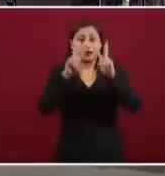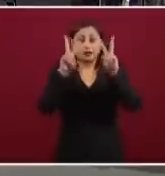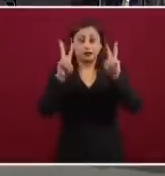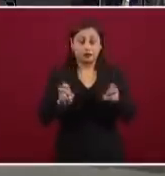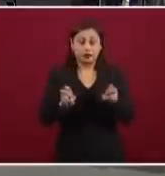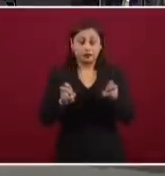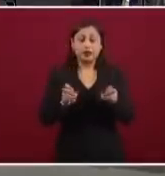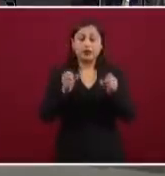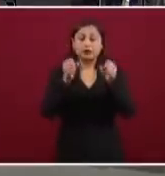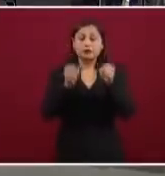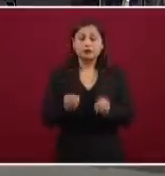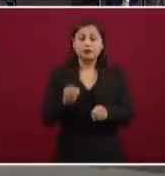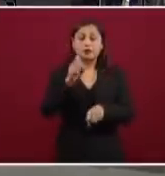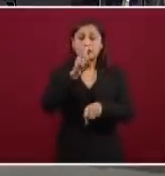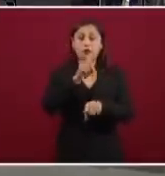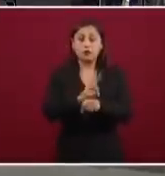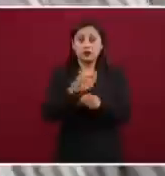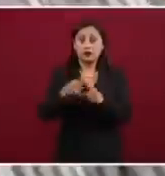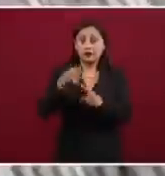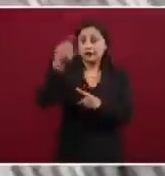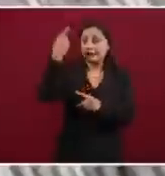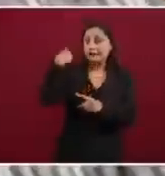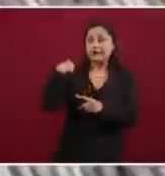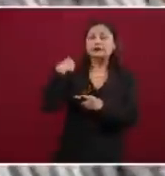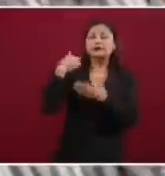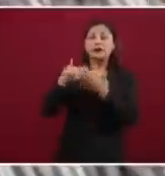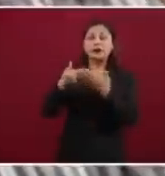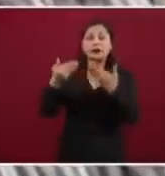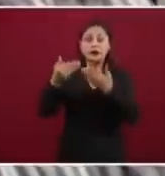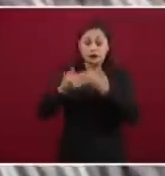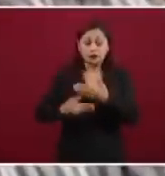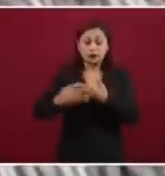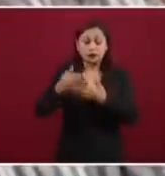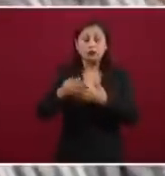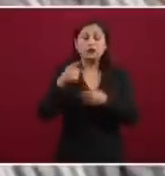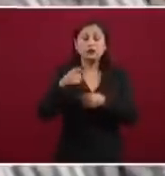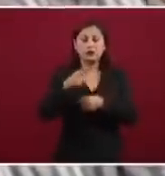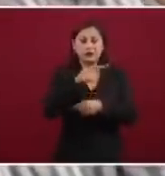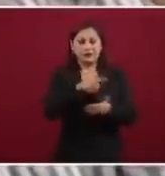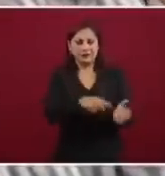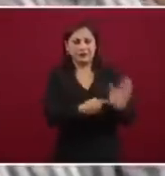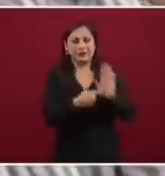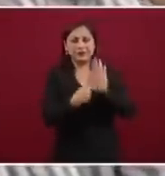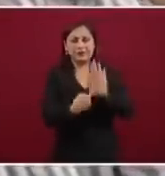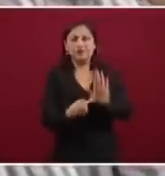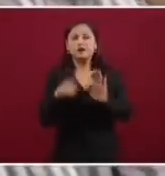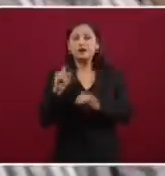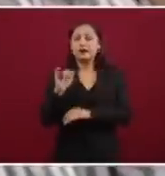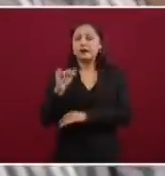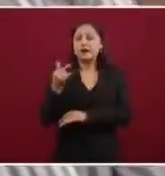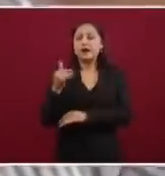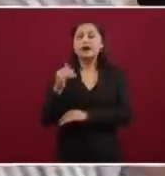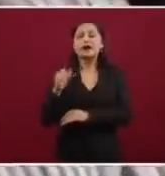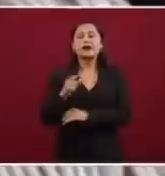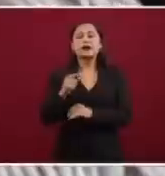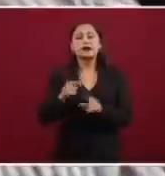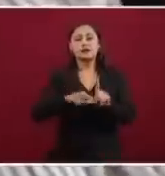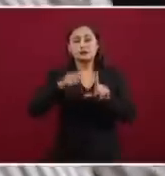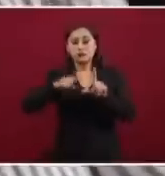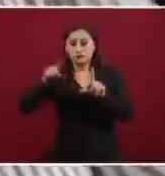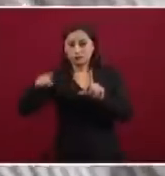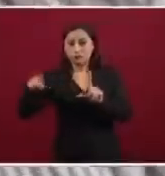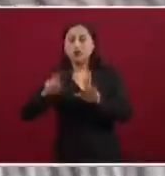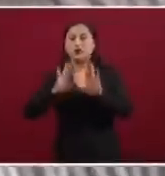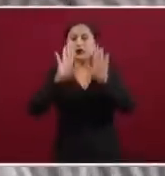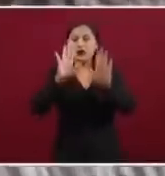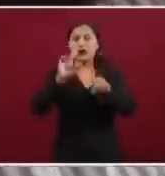atiende hoy, las gráficas que ha mostrado del INEGI. Y bueno, a propósito de este tema, quisiera yo preguntarle, hace